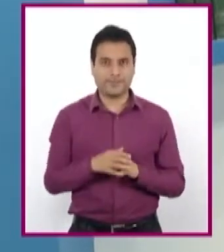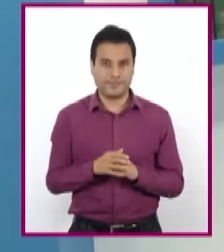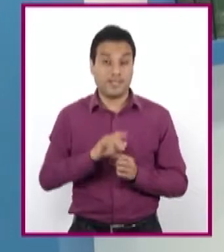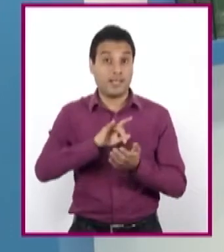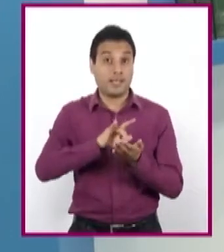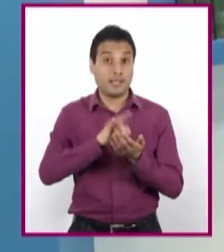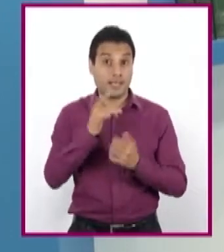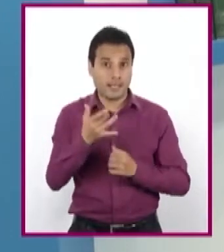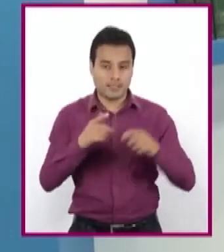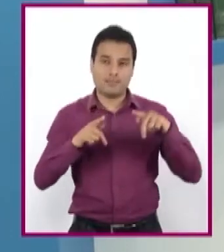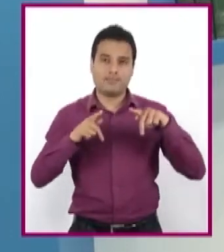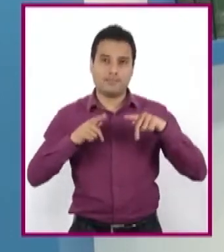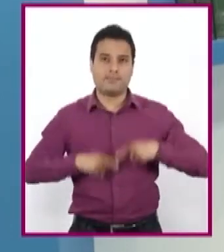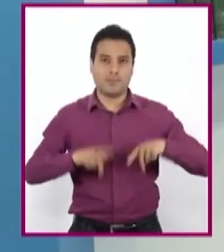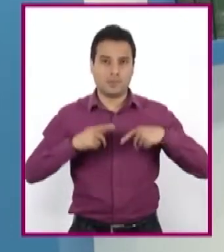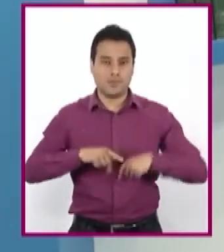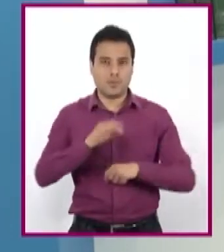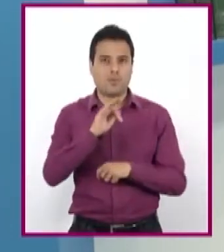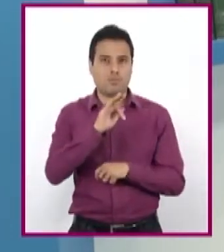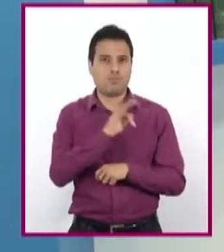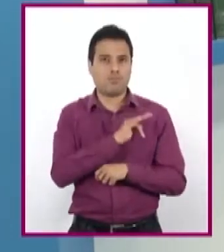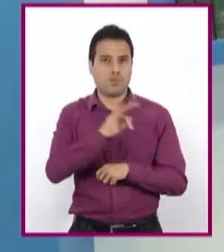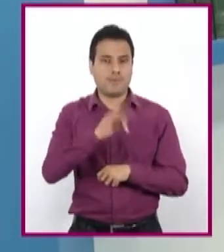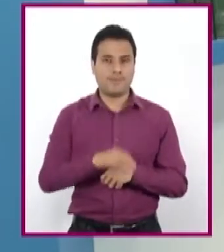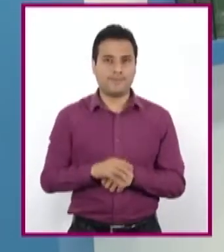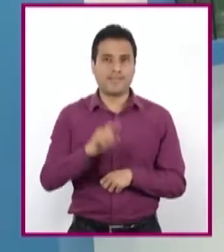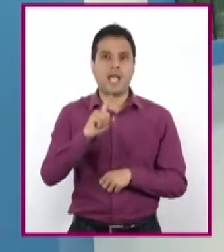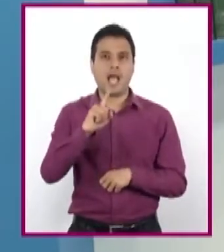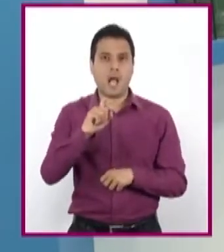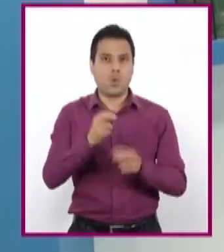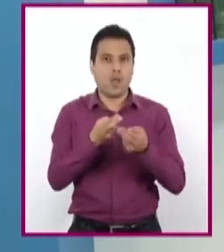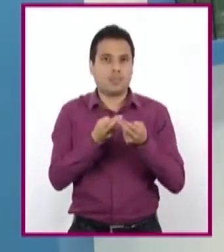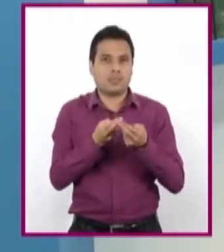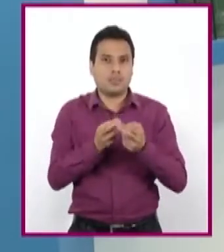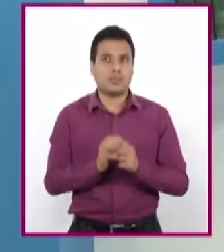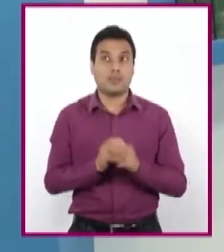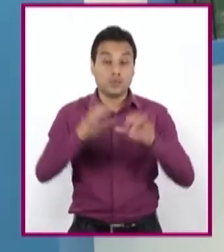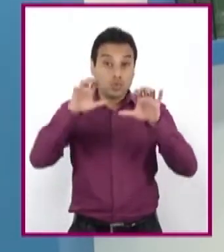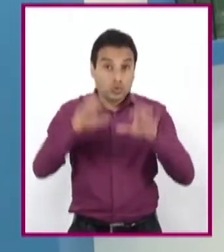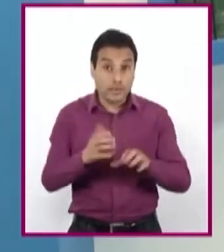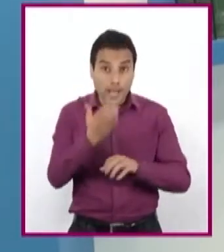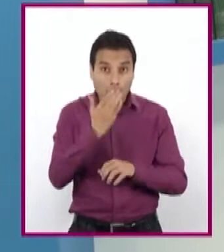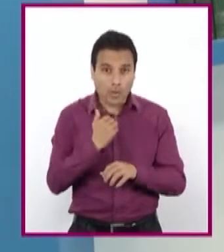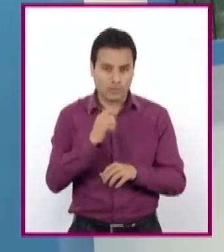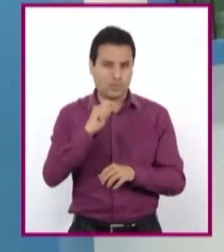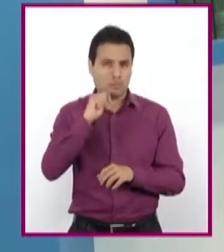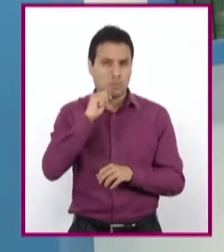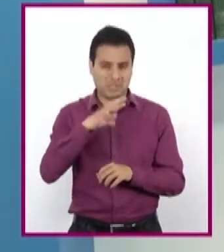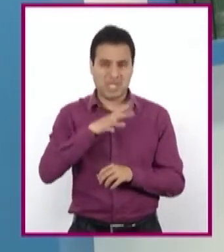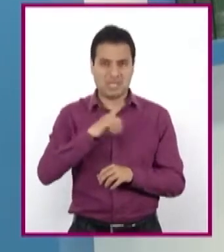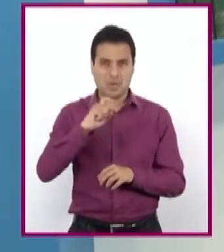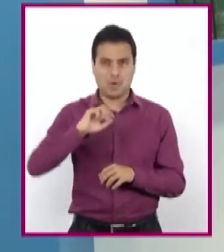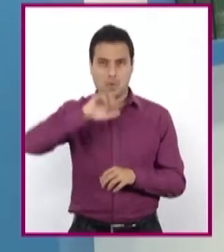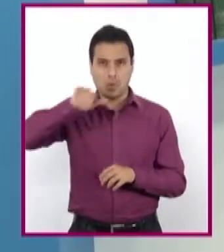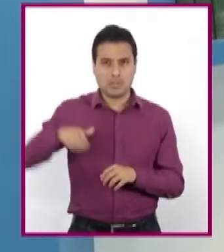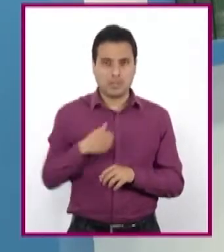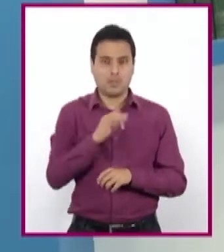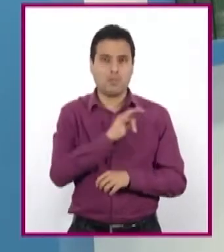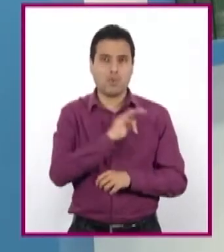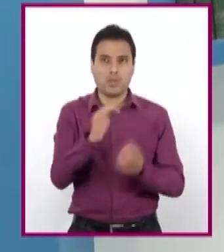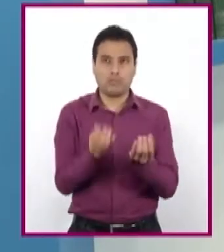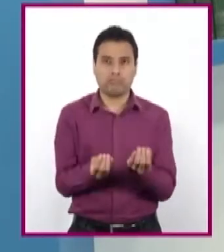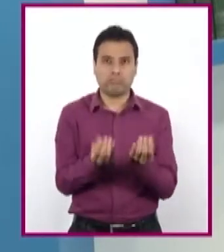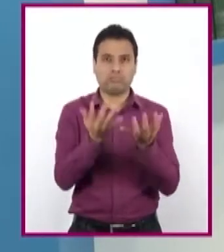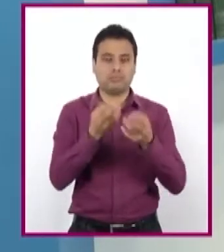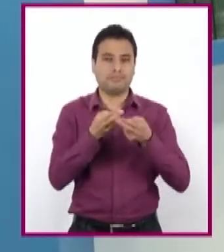el hombre atenuaba los riesgos de la insuficiencia en el retraso de las lluvias y podía aumentar el número de cosechas por año.